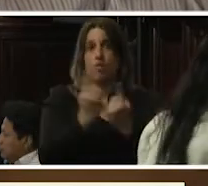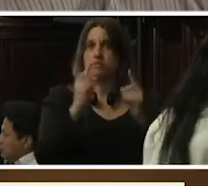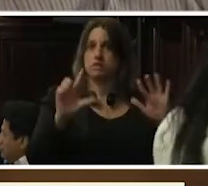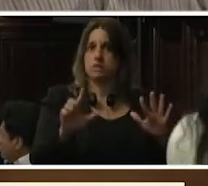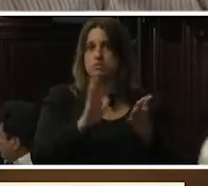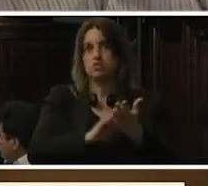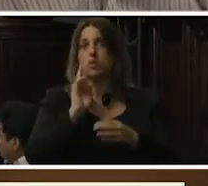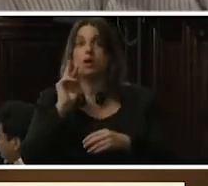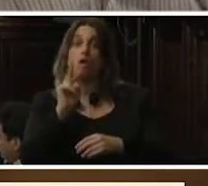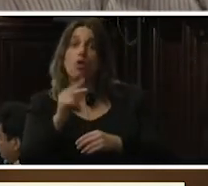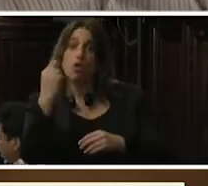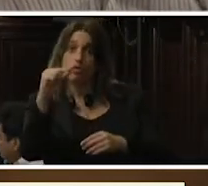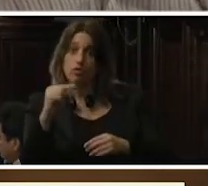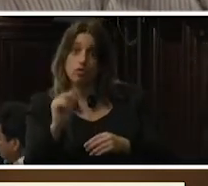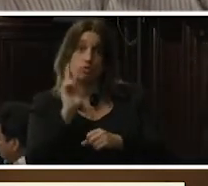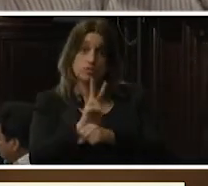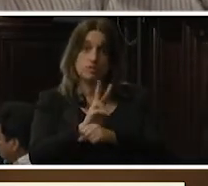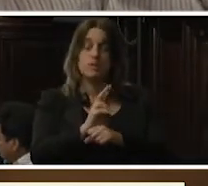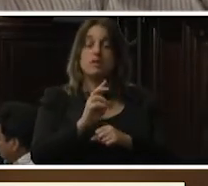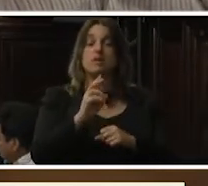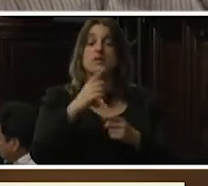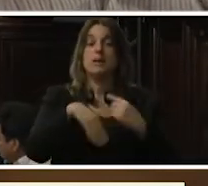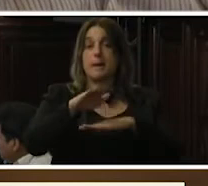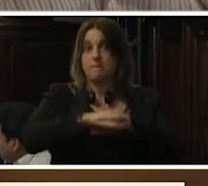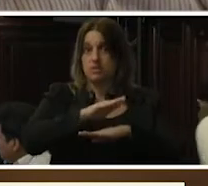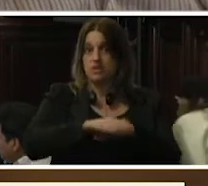Tutelas de la Corte Constitucional profirió la sentencia